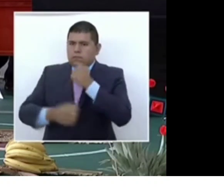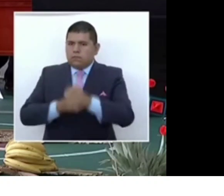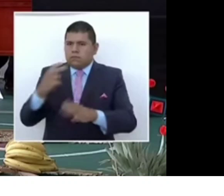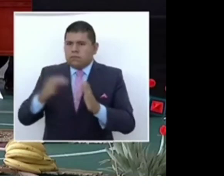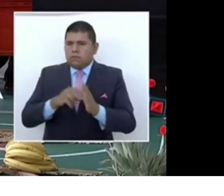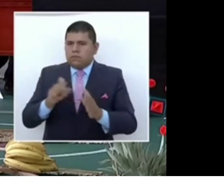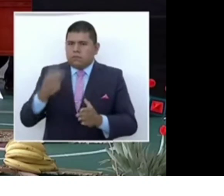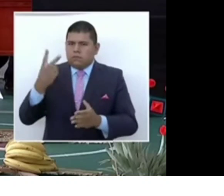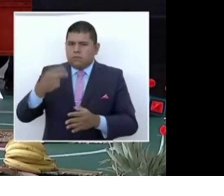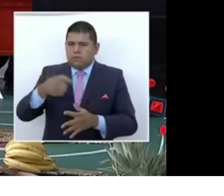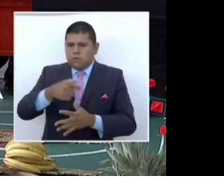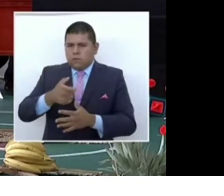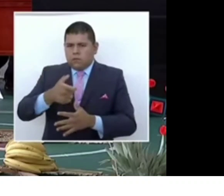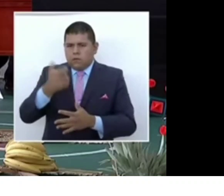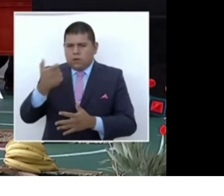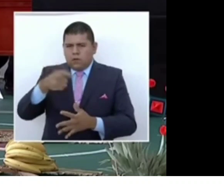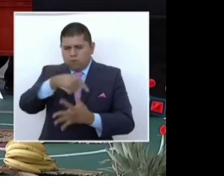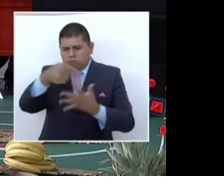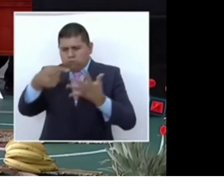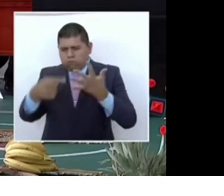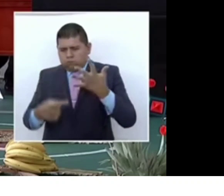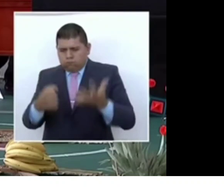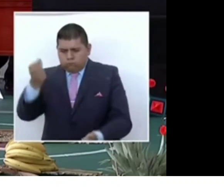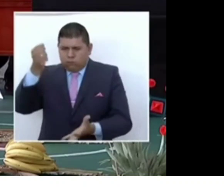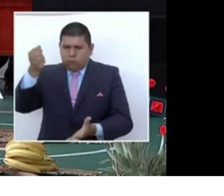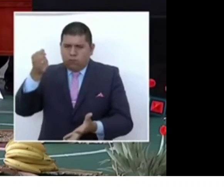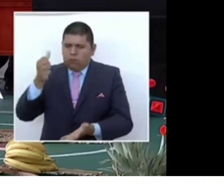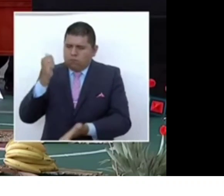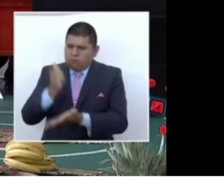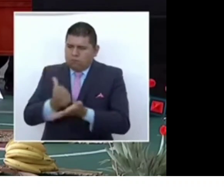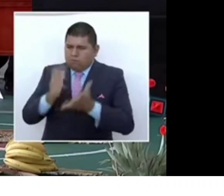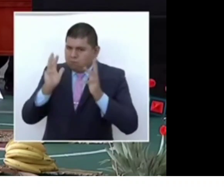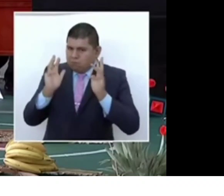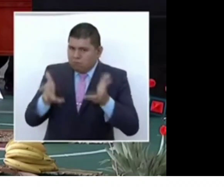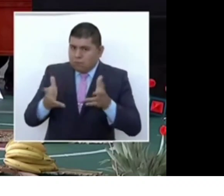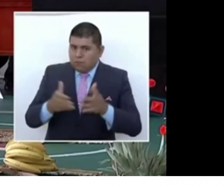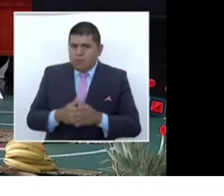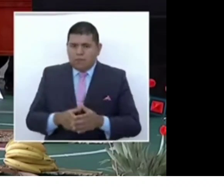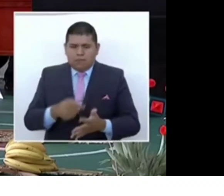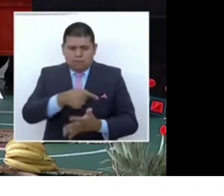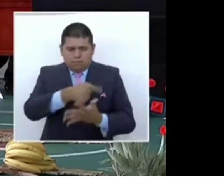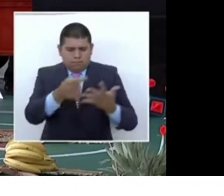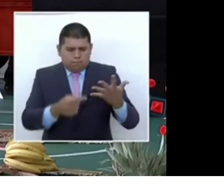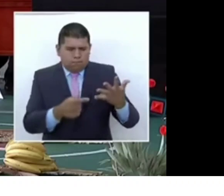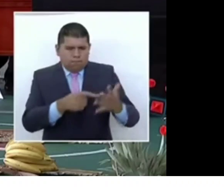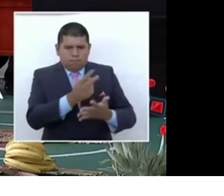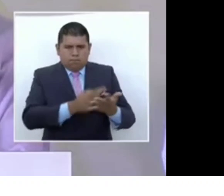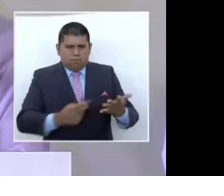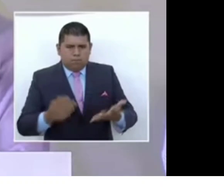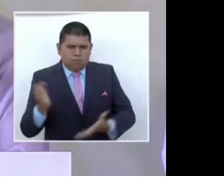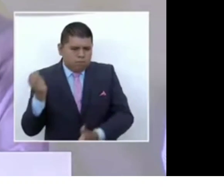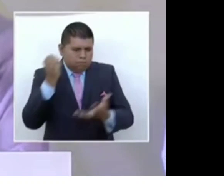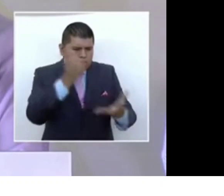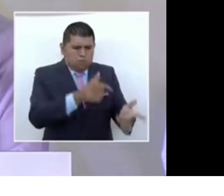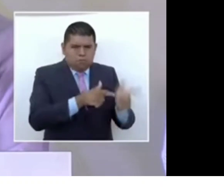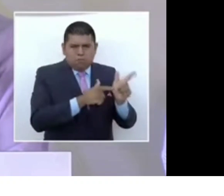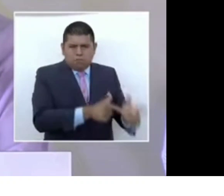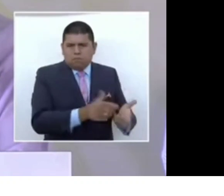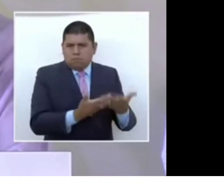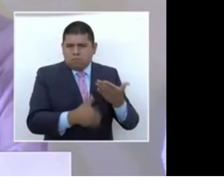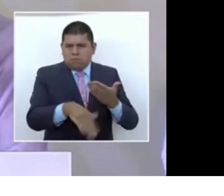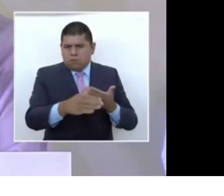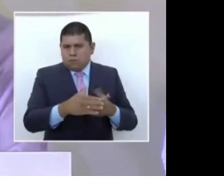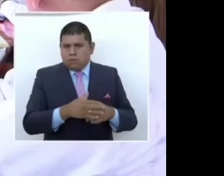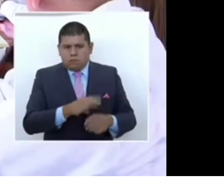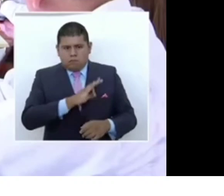próximo, ya se cuentan con los recursos para mantener todos estos programas,